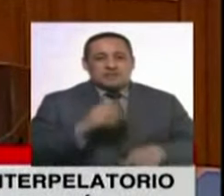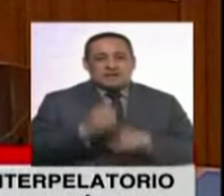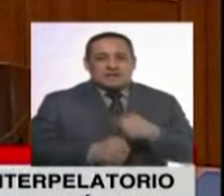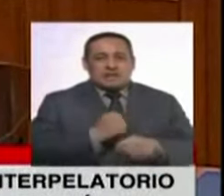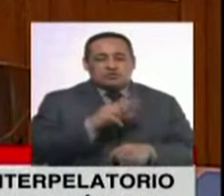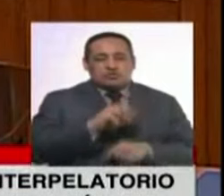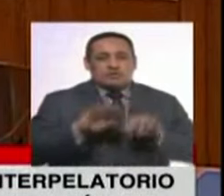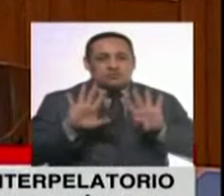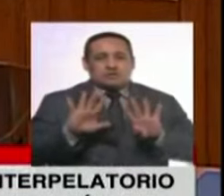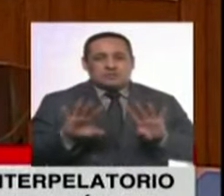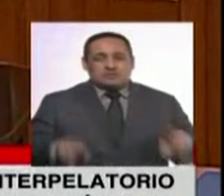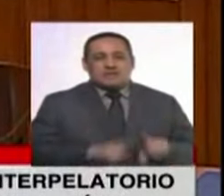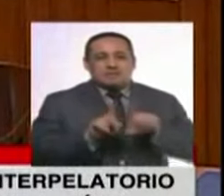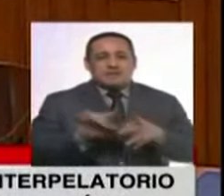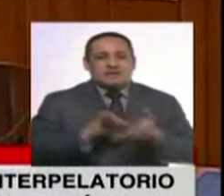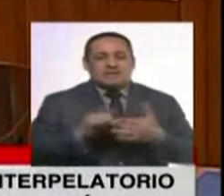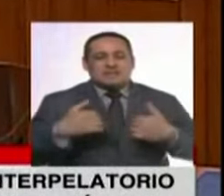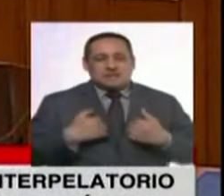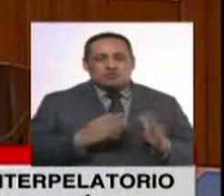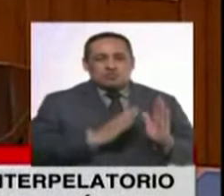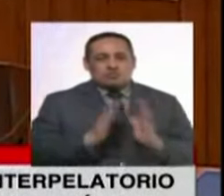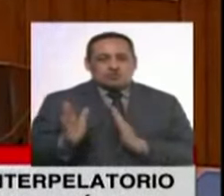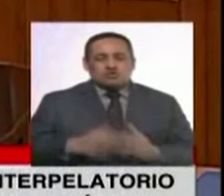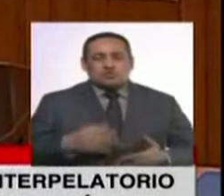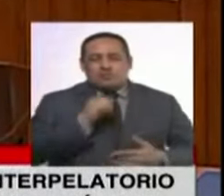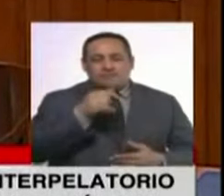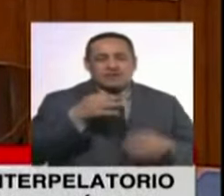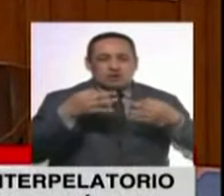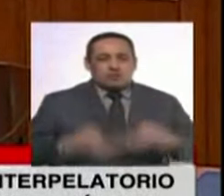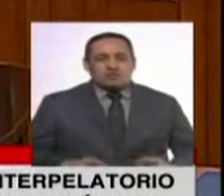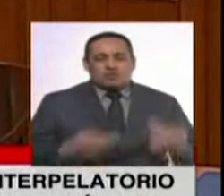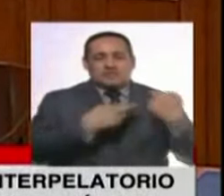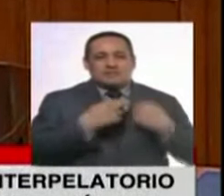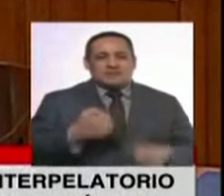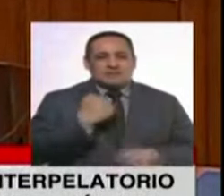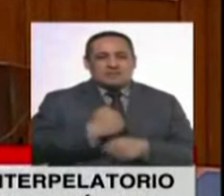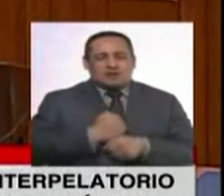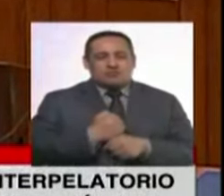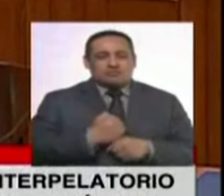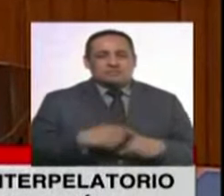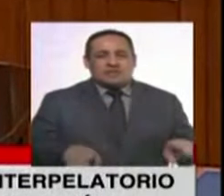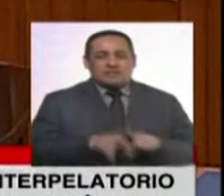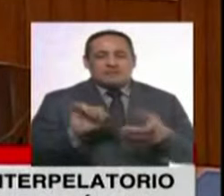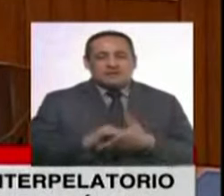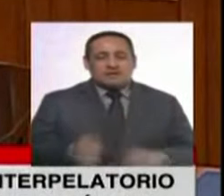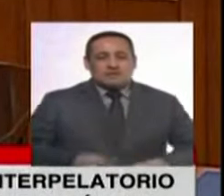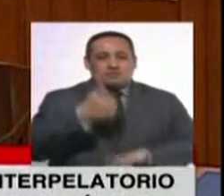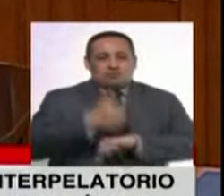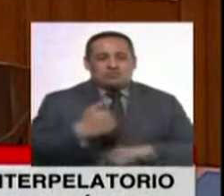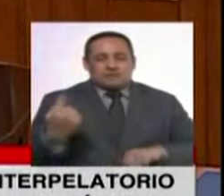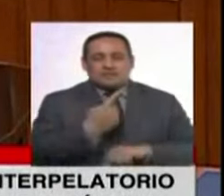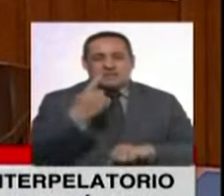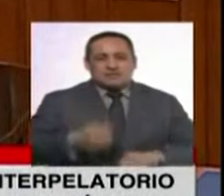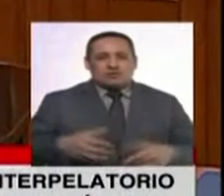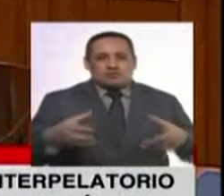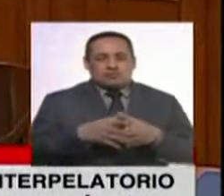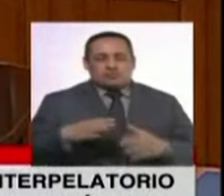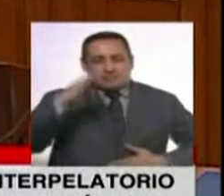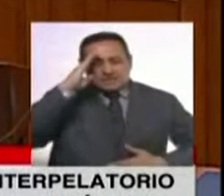año 2009 tuvo un proceso por omisión de cumplimiento de deber de funciones operativas ante el tribunal superior